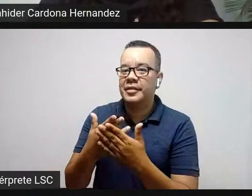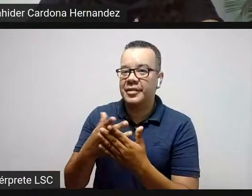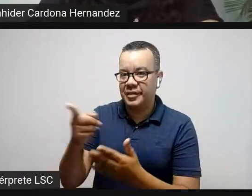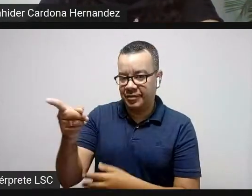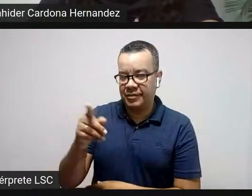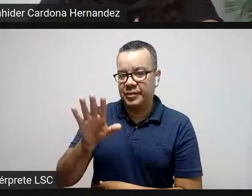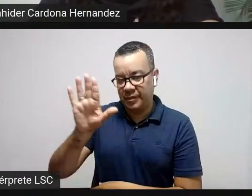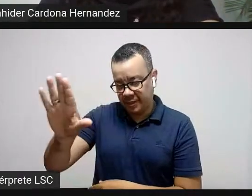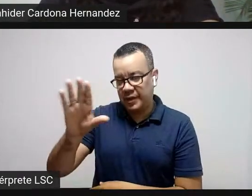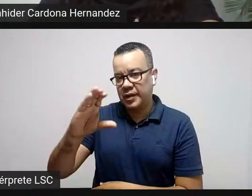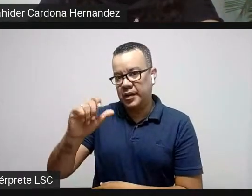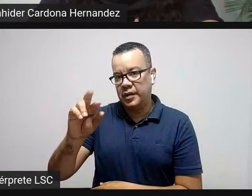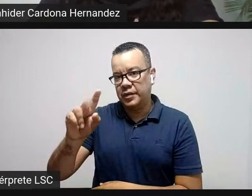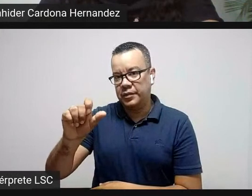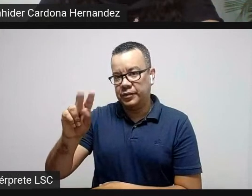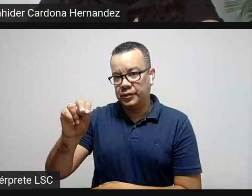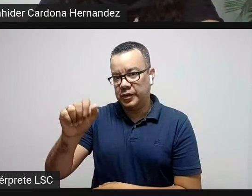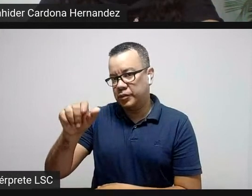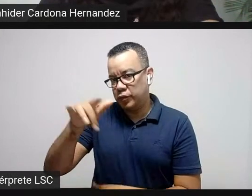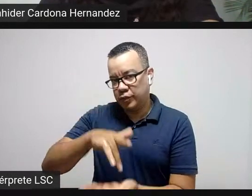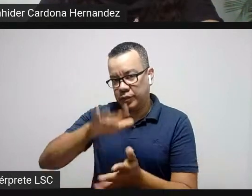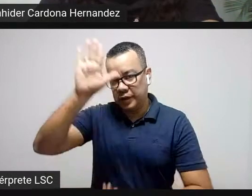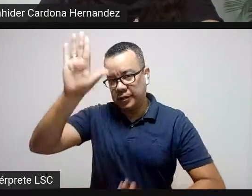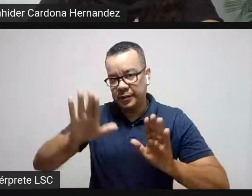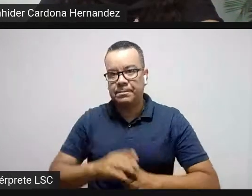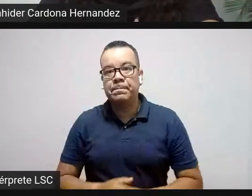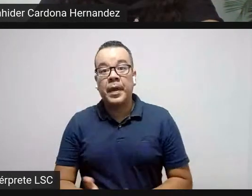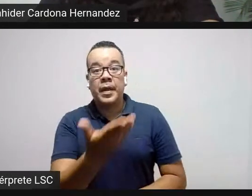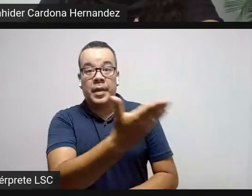Carolina, siempre por participar. Y Wider.